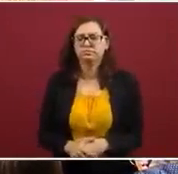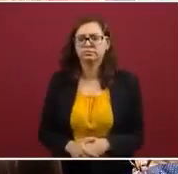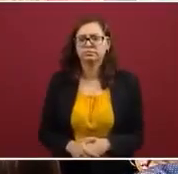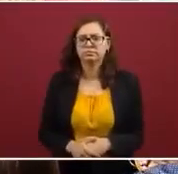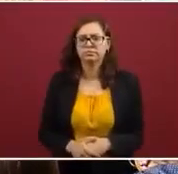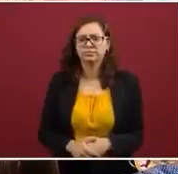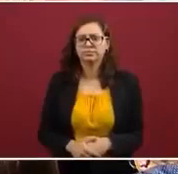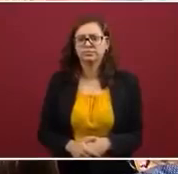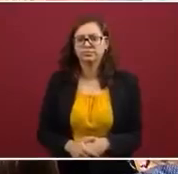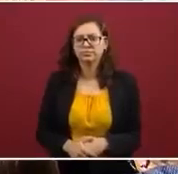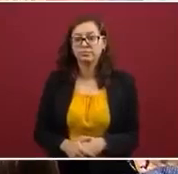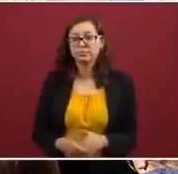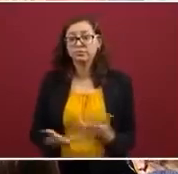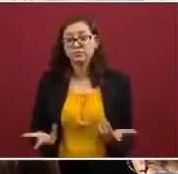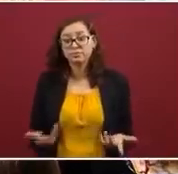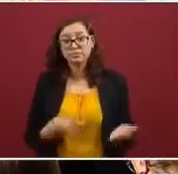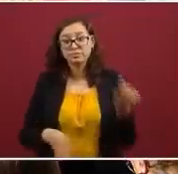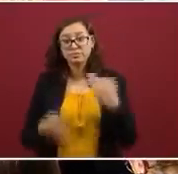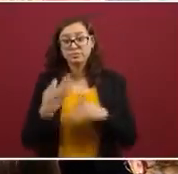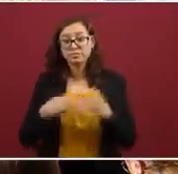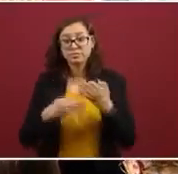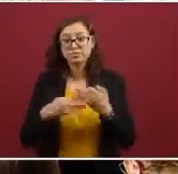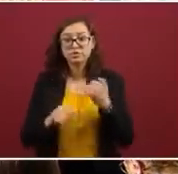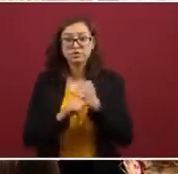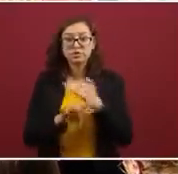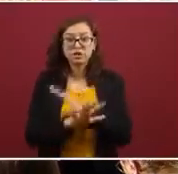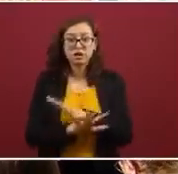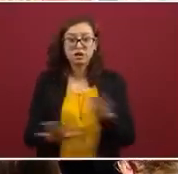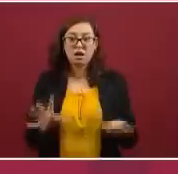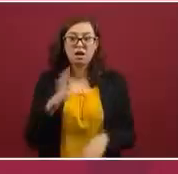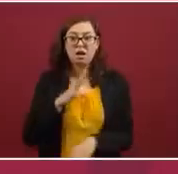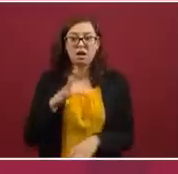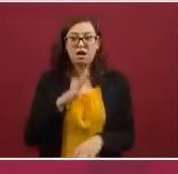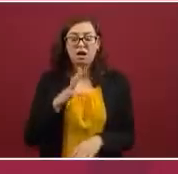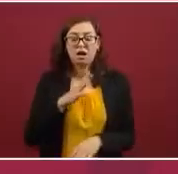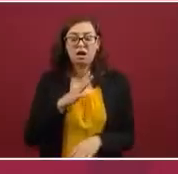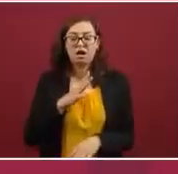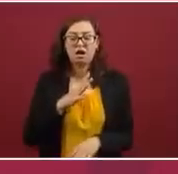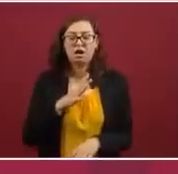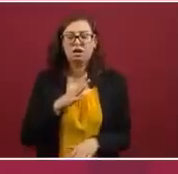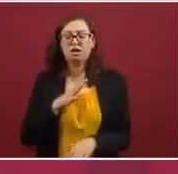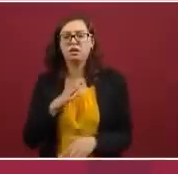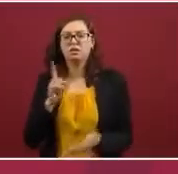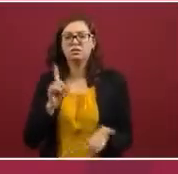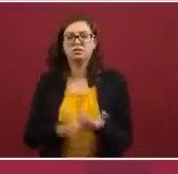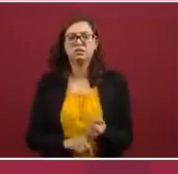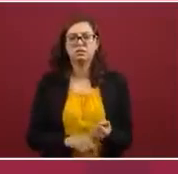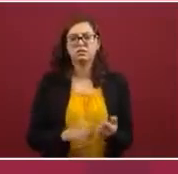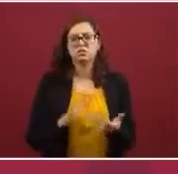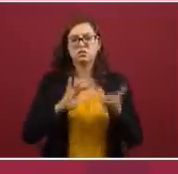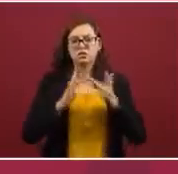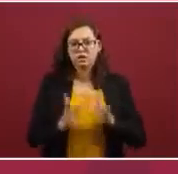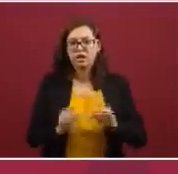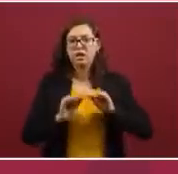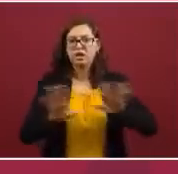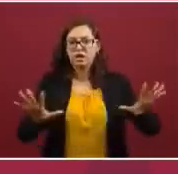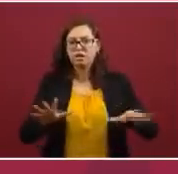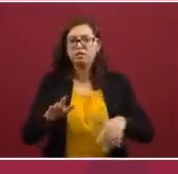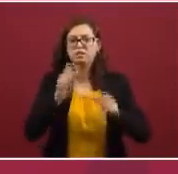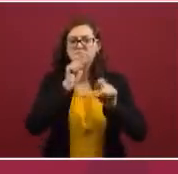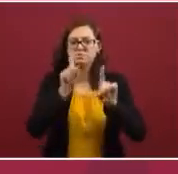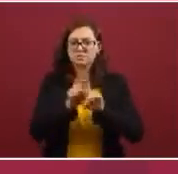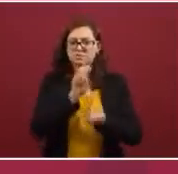Bueno, toda esta información está en las redes y